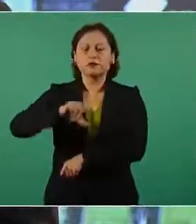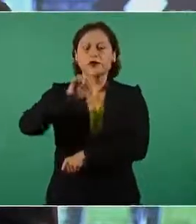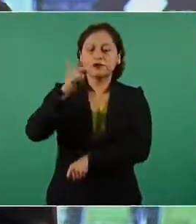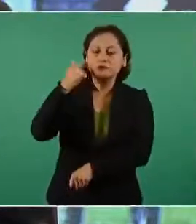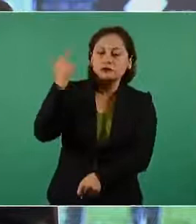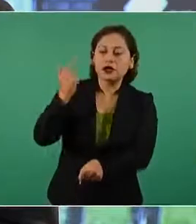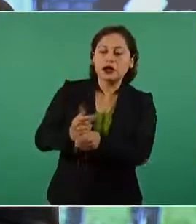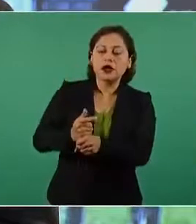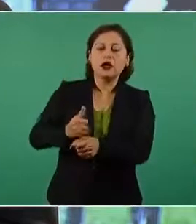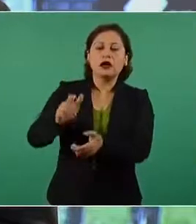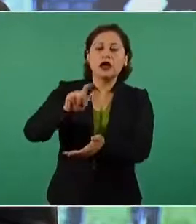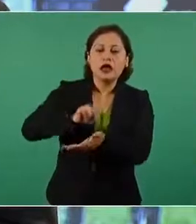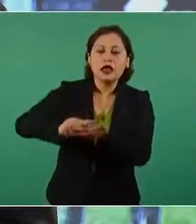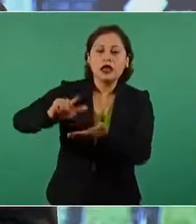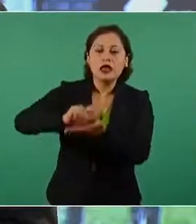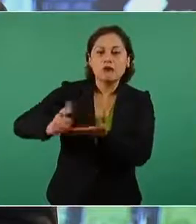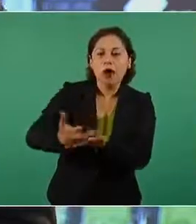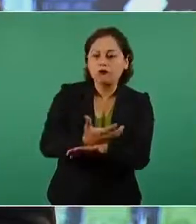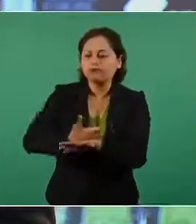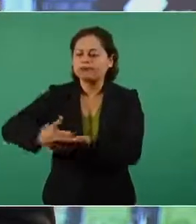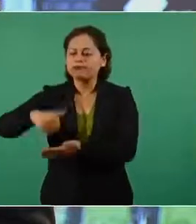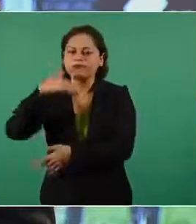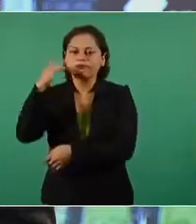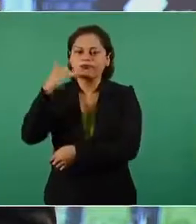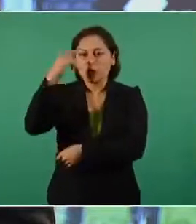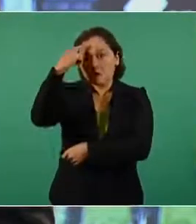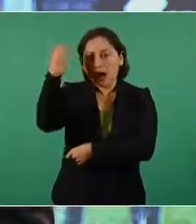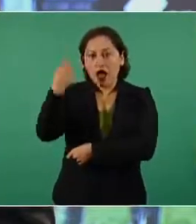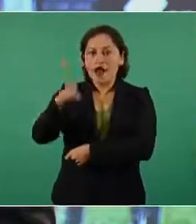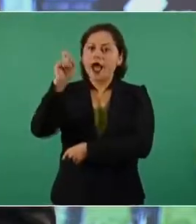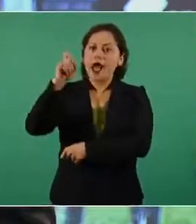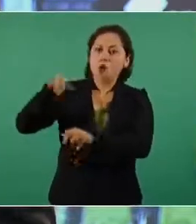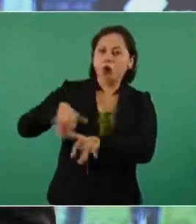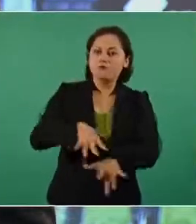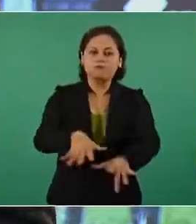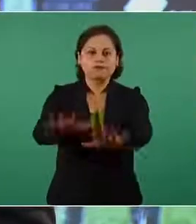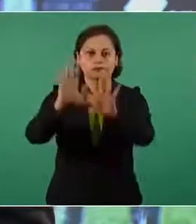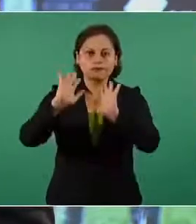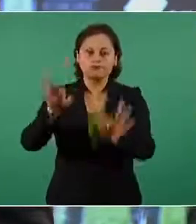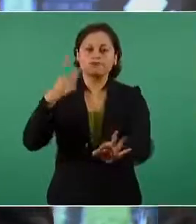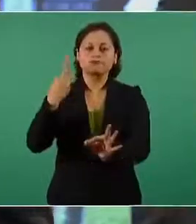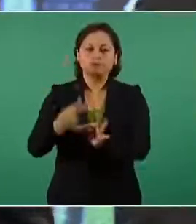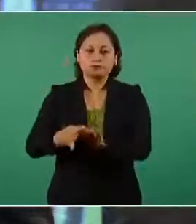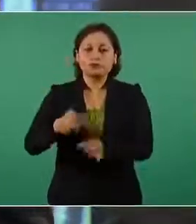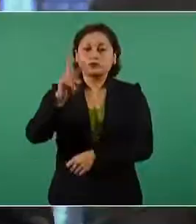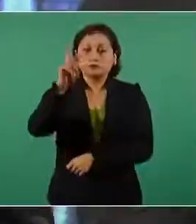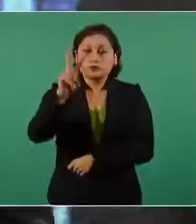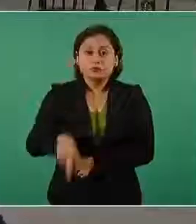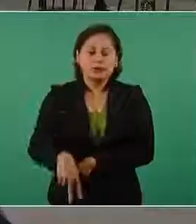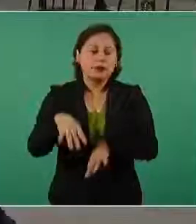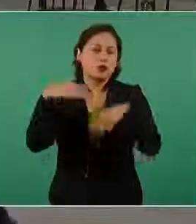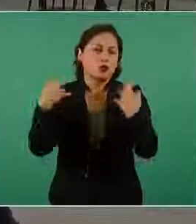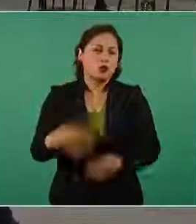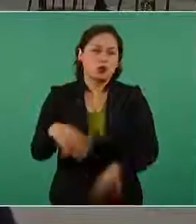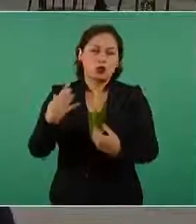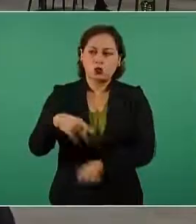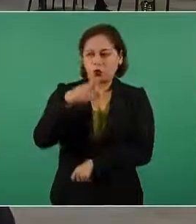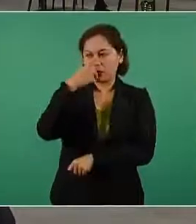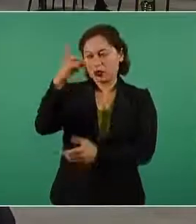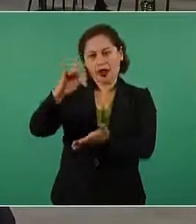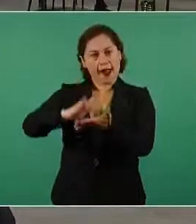el suministro de agua potable. Tenemos que hacer un énfasis y un agradecimiento muy importante por